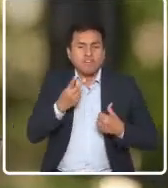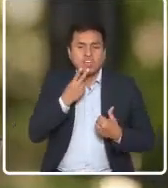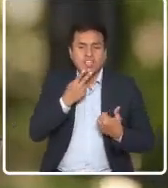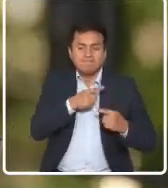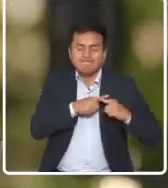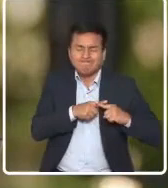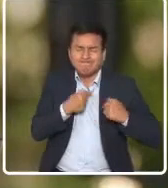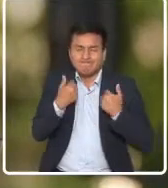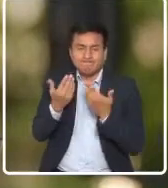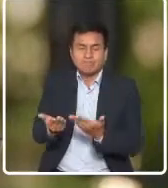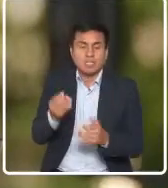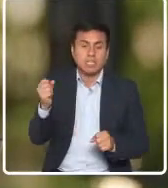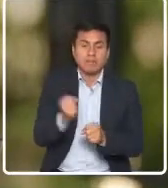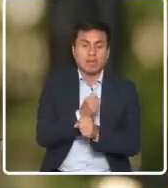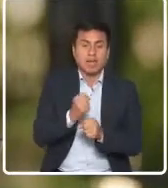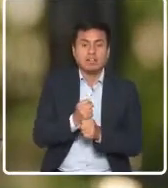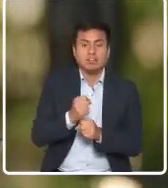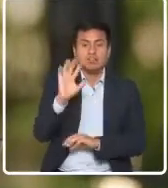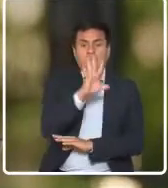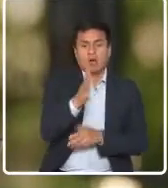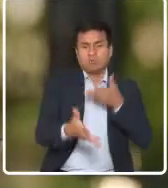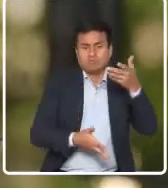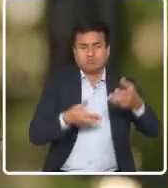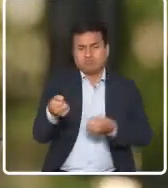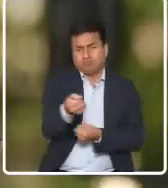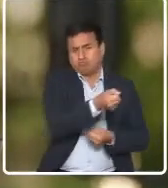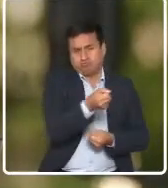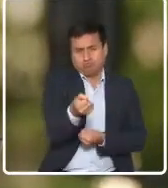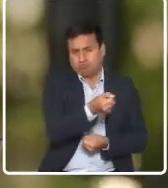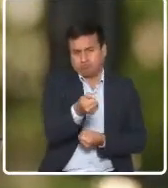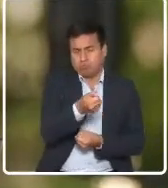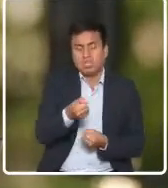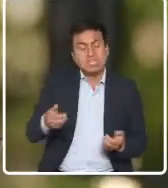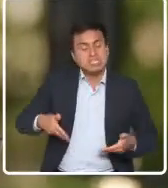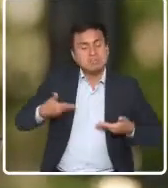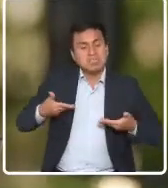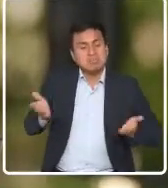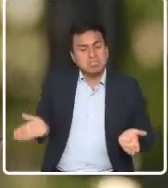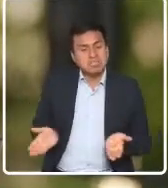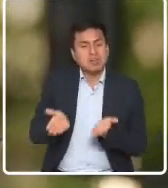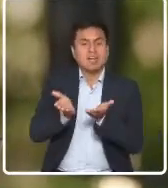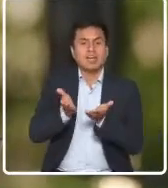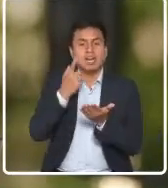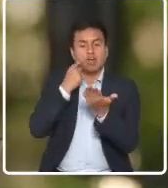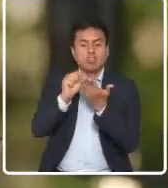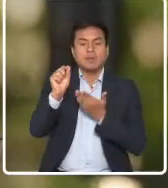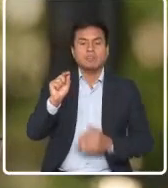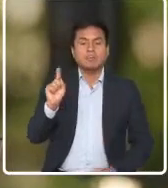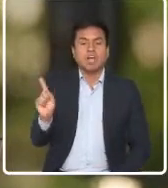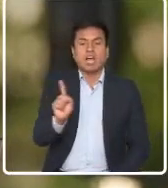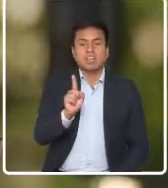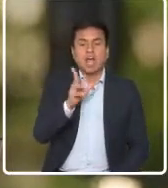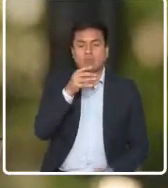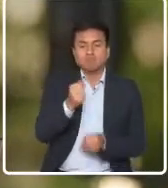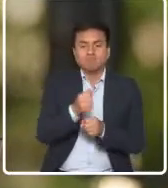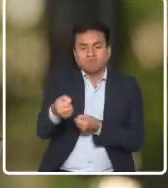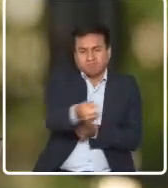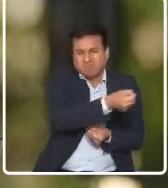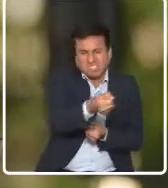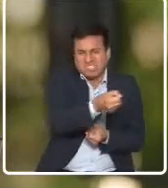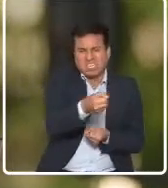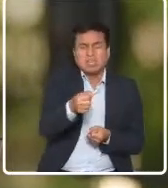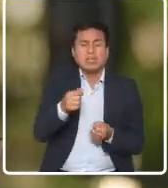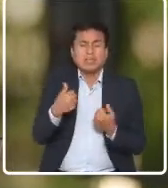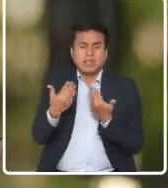vida trabajando en el combate de las llamas y que inspira y motiva el reconocimiento a cada brigadista que